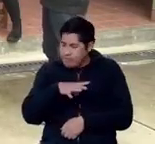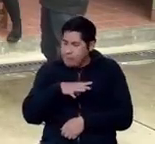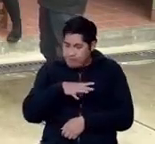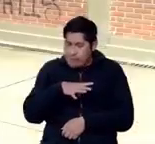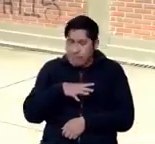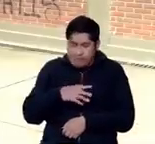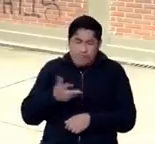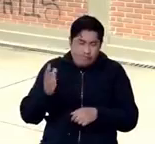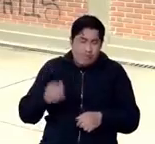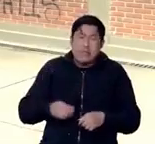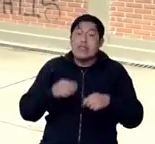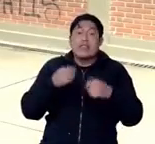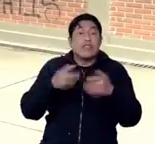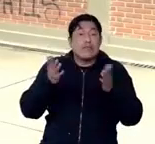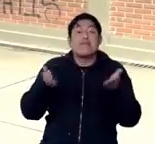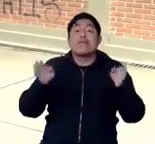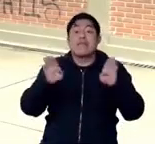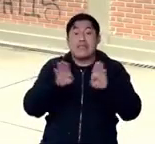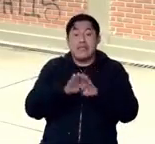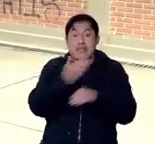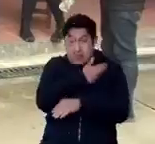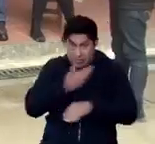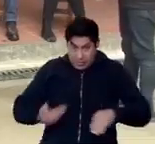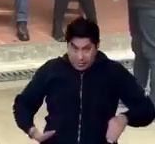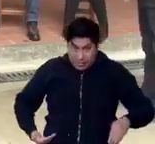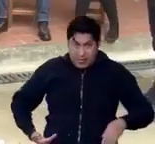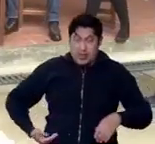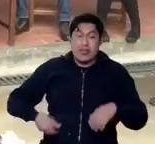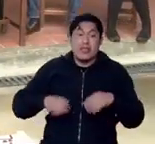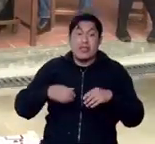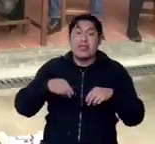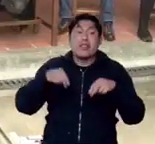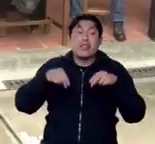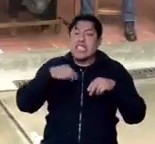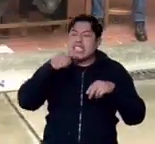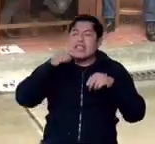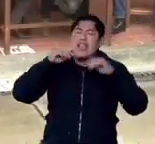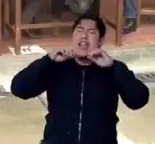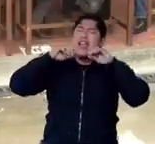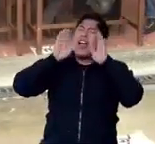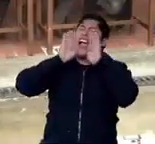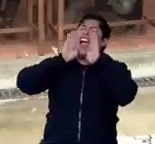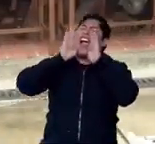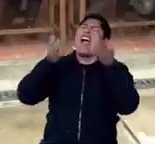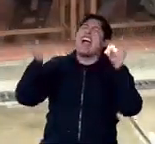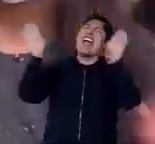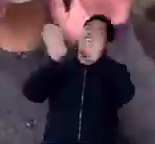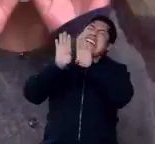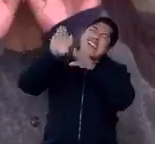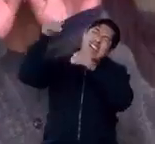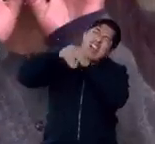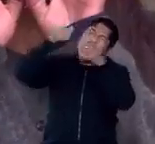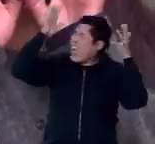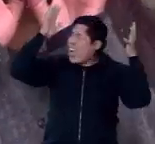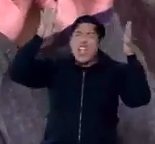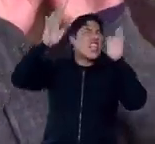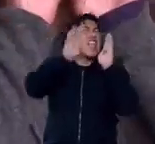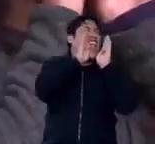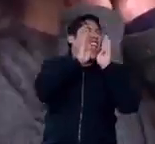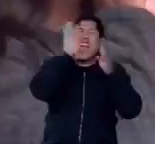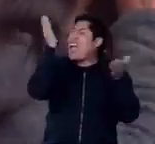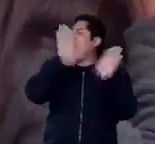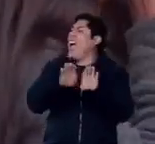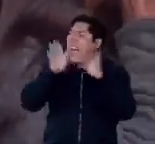Cierto, ya no hay nadie, no hay nadie. Al momento del cierre, el presidente o presidenta de mesa debe exclamar en voz alta: ¡se cierra